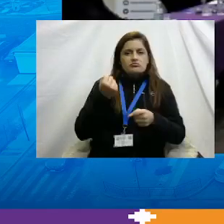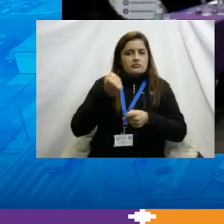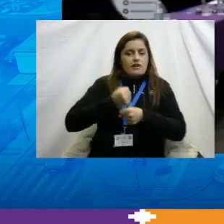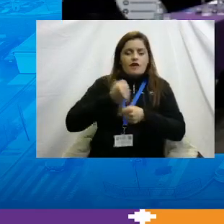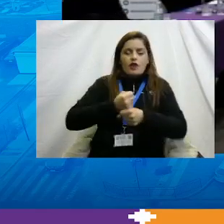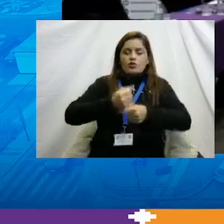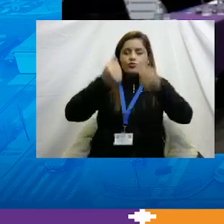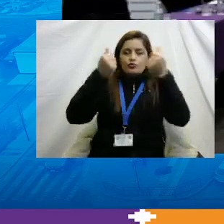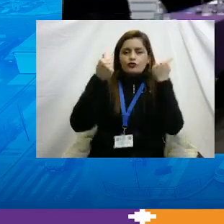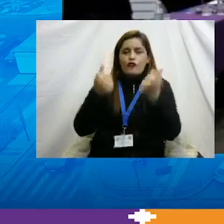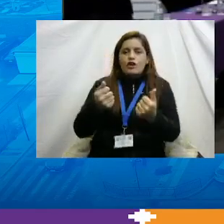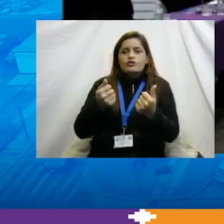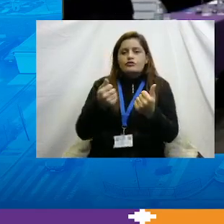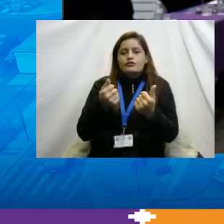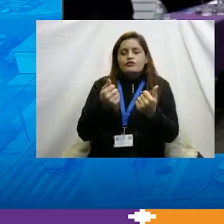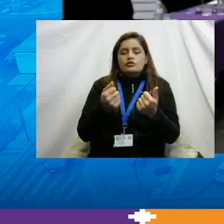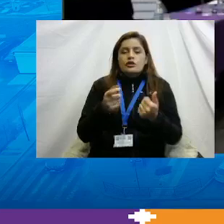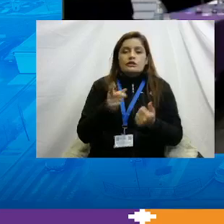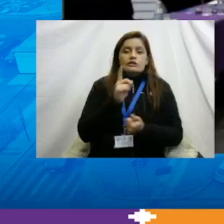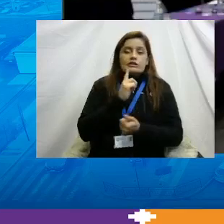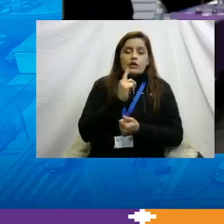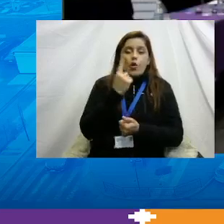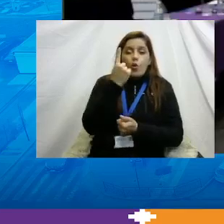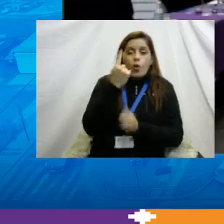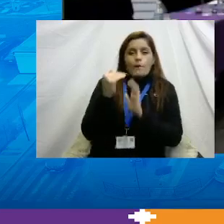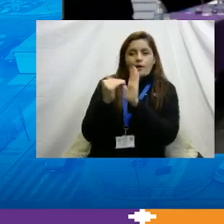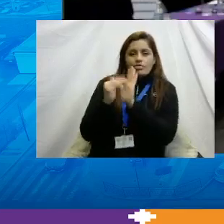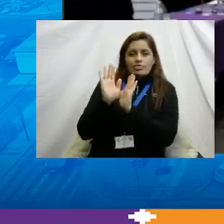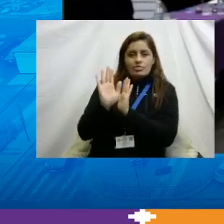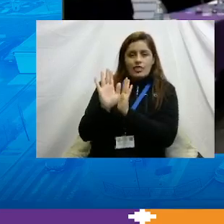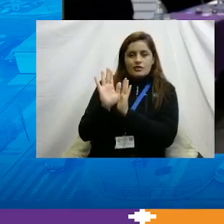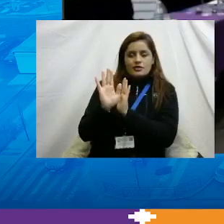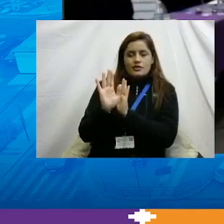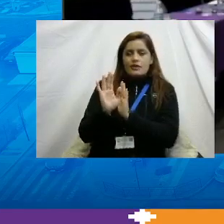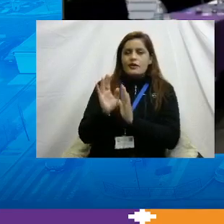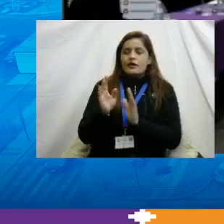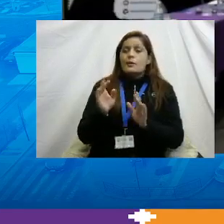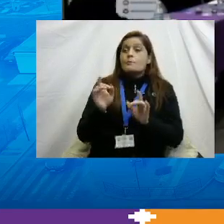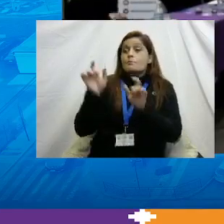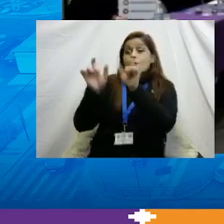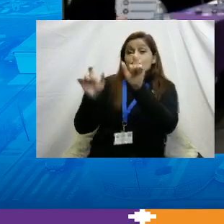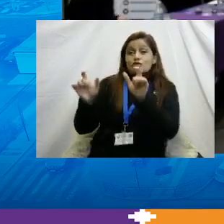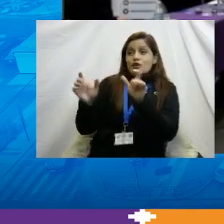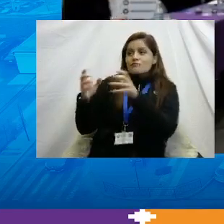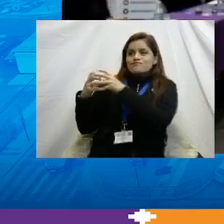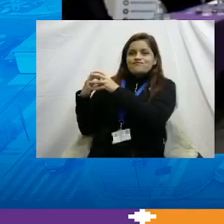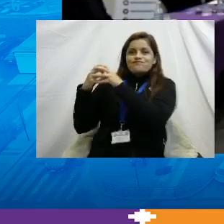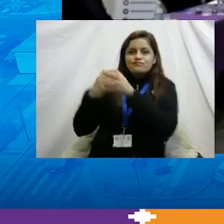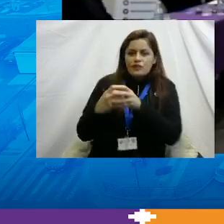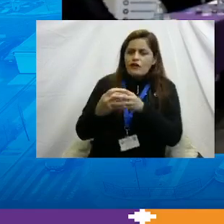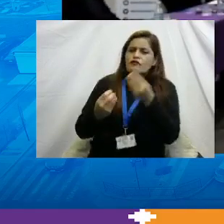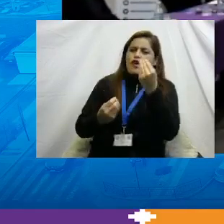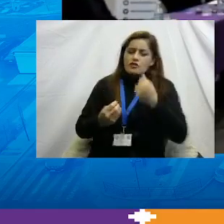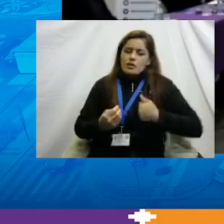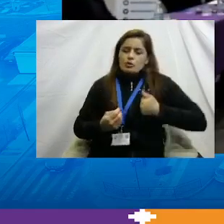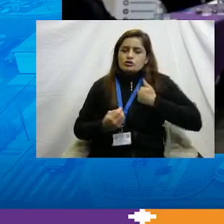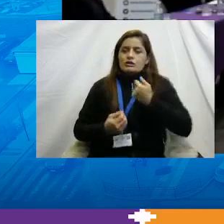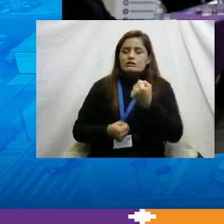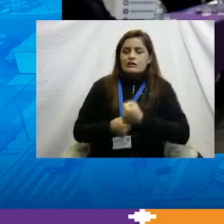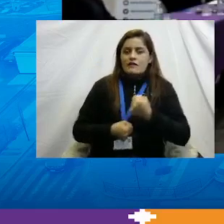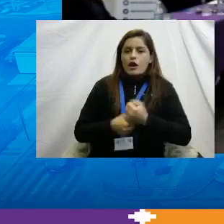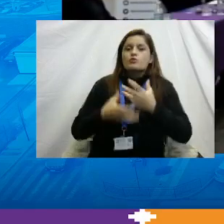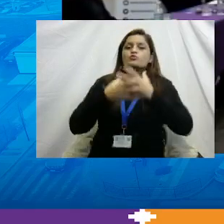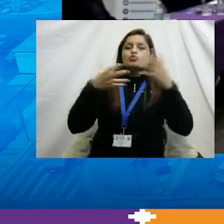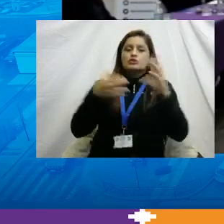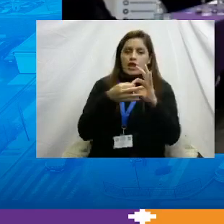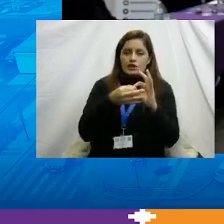y queda solamente una cosa pendiente y una muy buena disposición para seguir trabajando con las comisiones de salud. Era eso, muchas